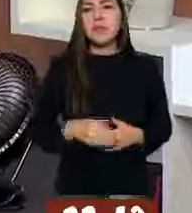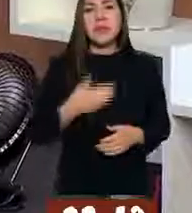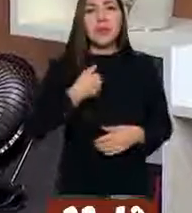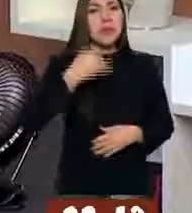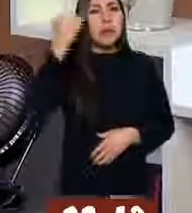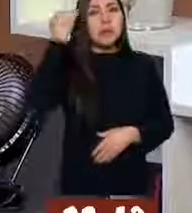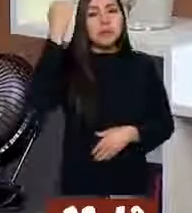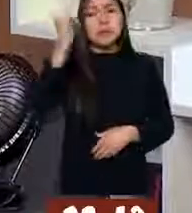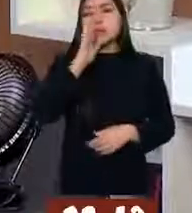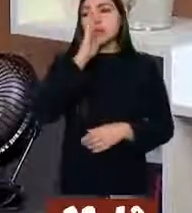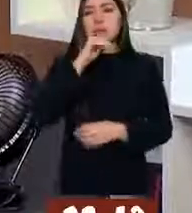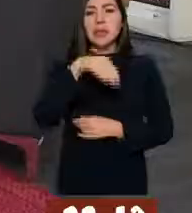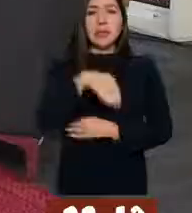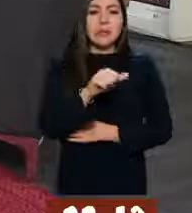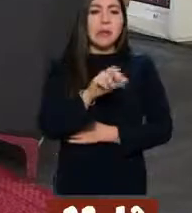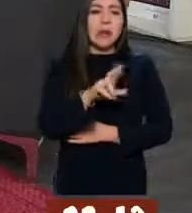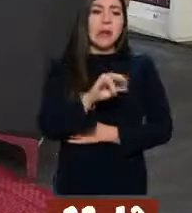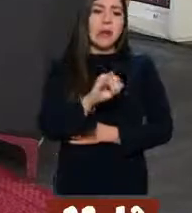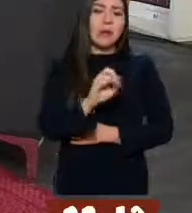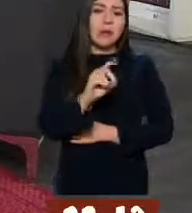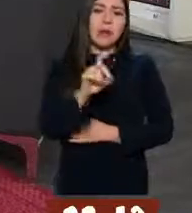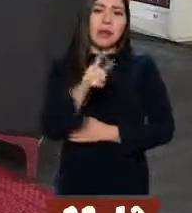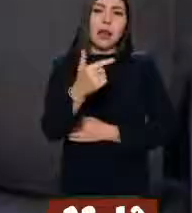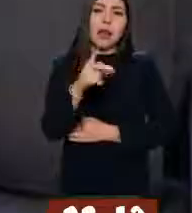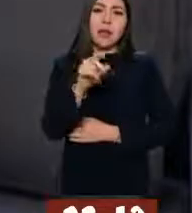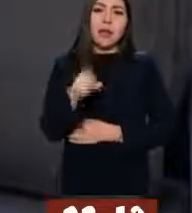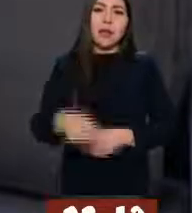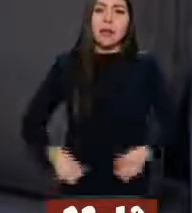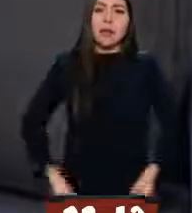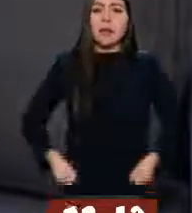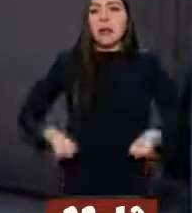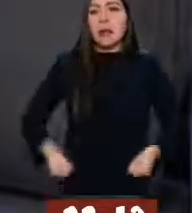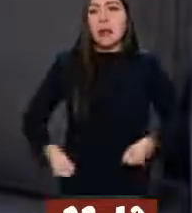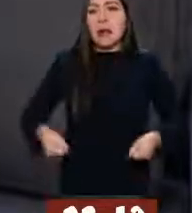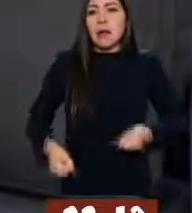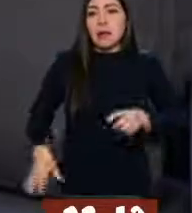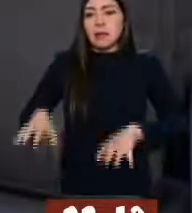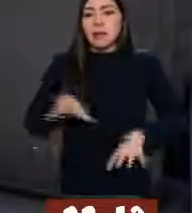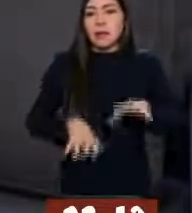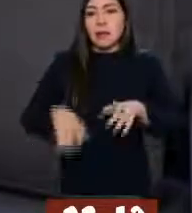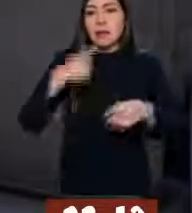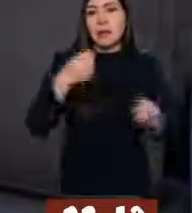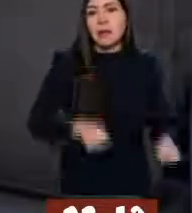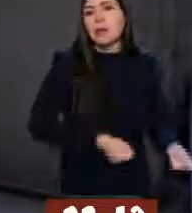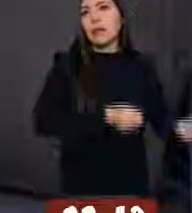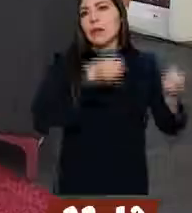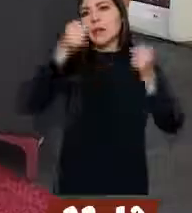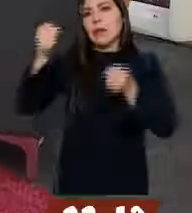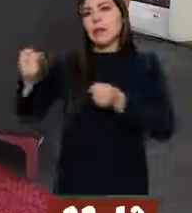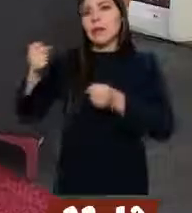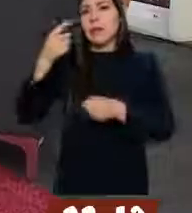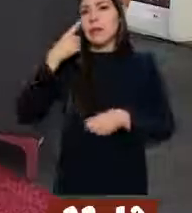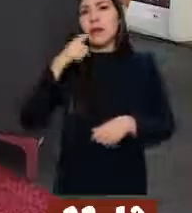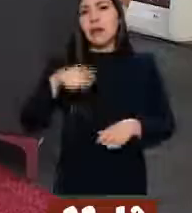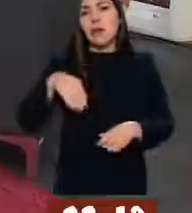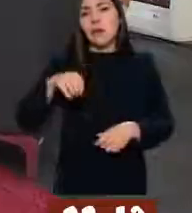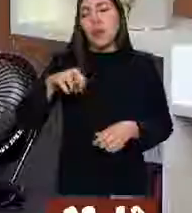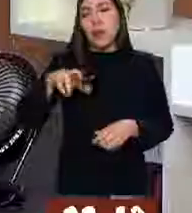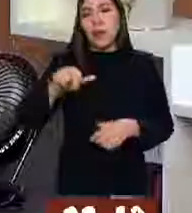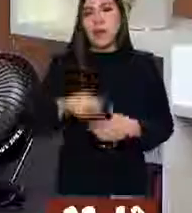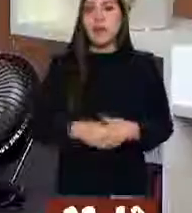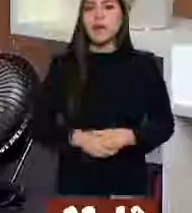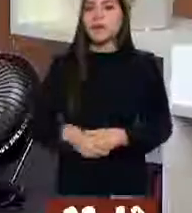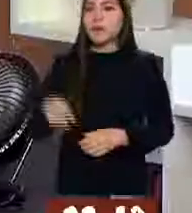imaginar a Mario Delgado cargando maletas para llevarlos a la sede de Morena, por favor. Ella es la ex de